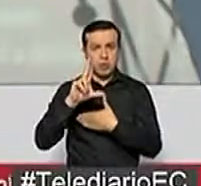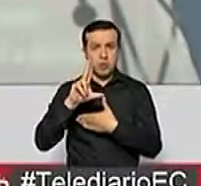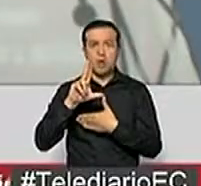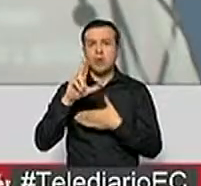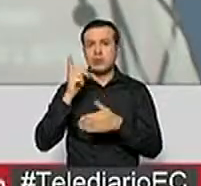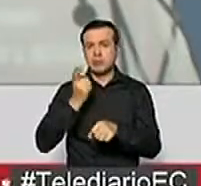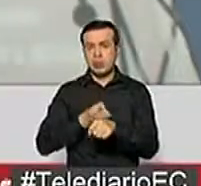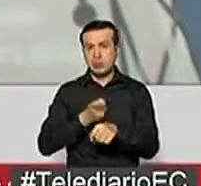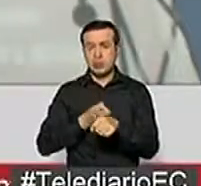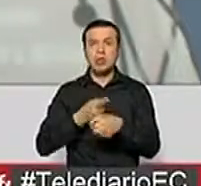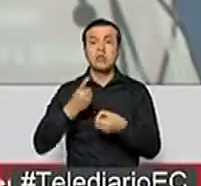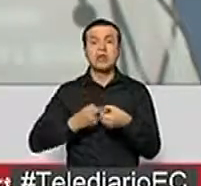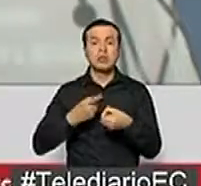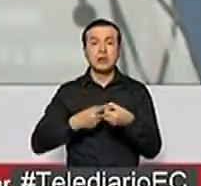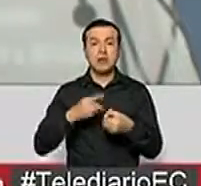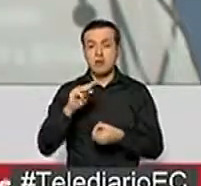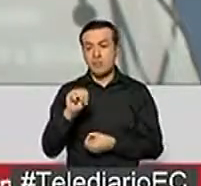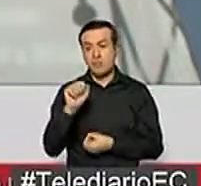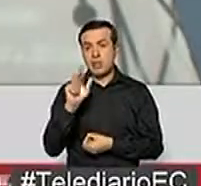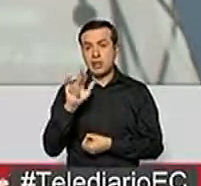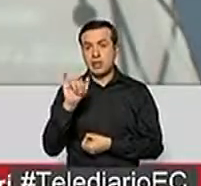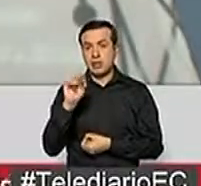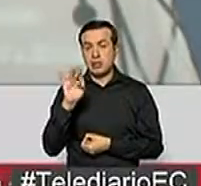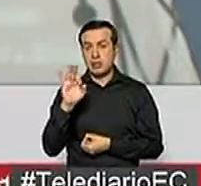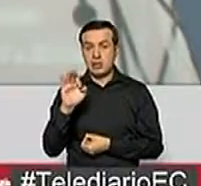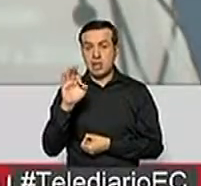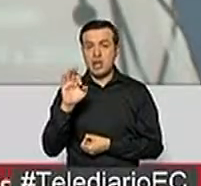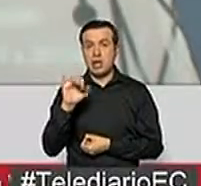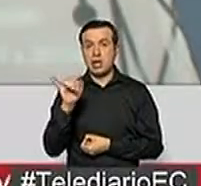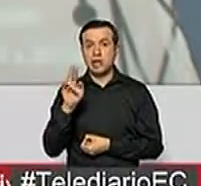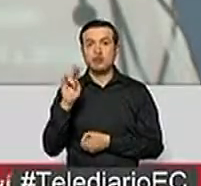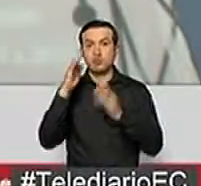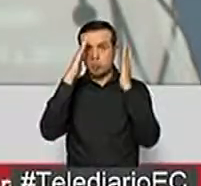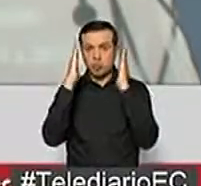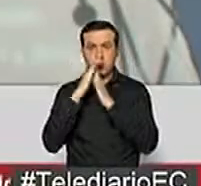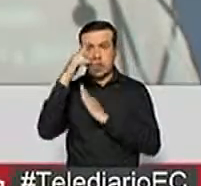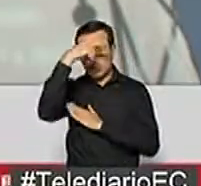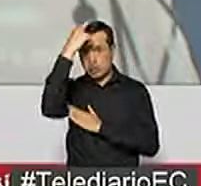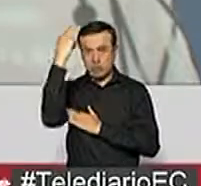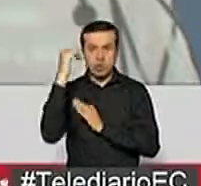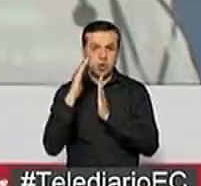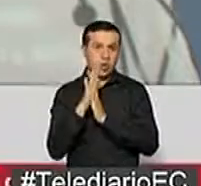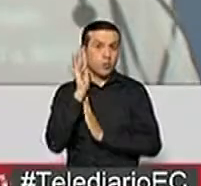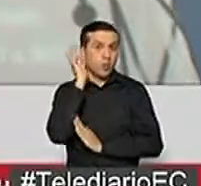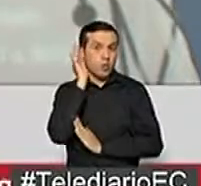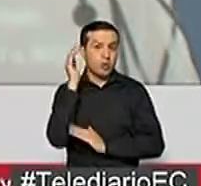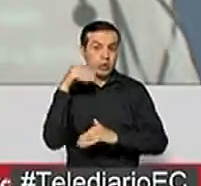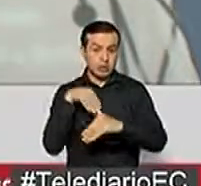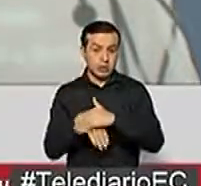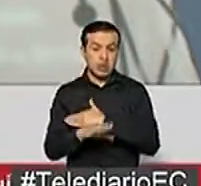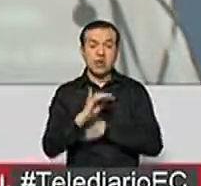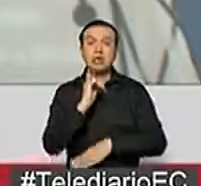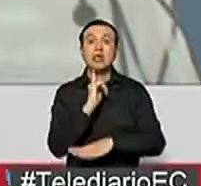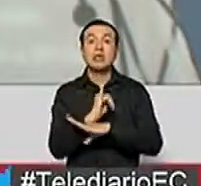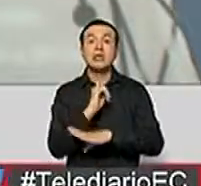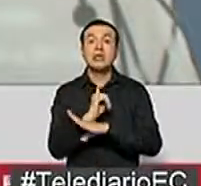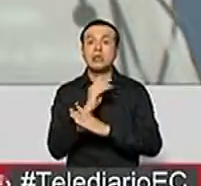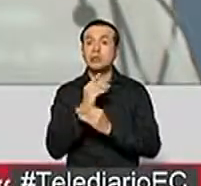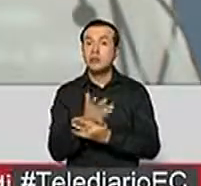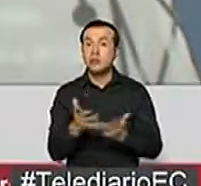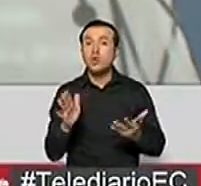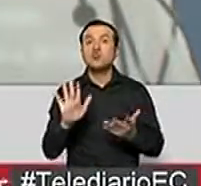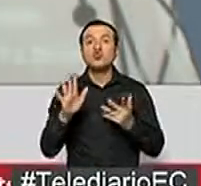caso específico de Quito, de Marianita de Jesús. Hay mucha información de que en aquella época las mujeres que entraban a los conventos